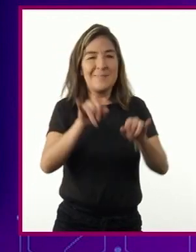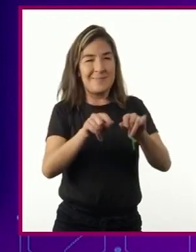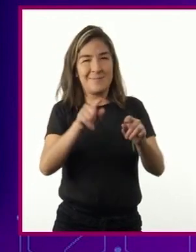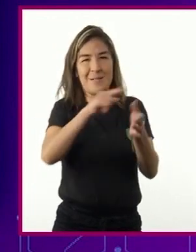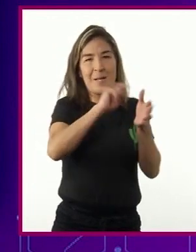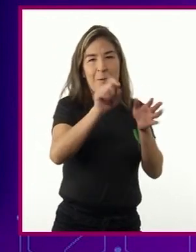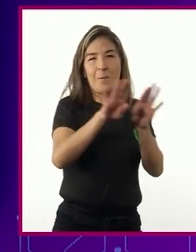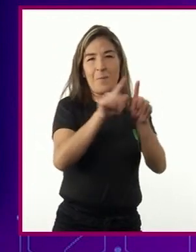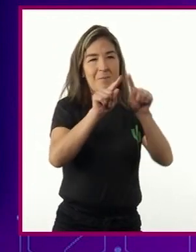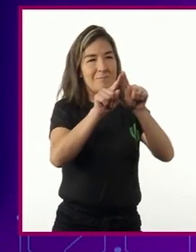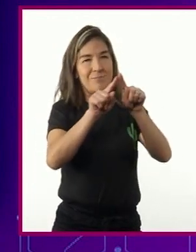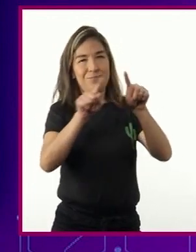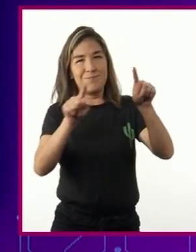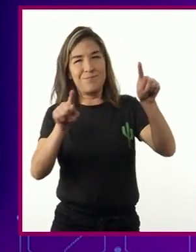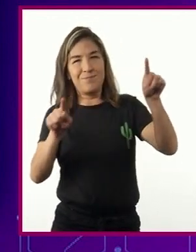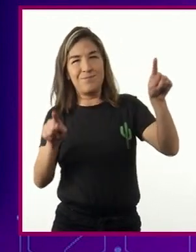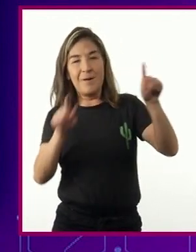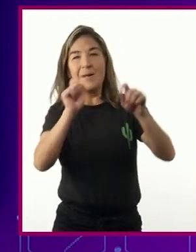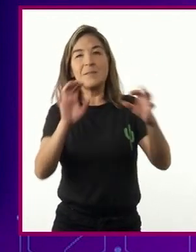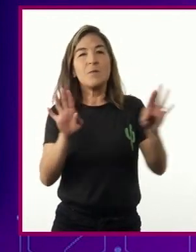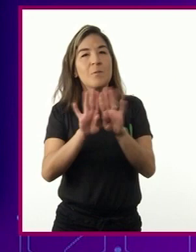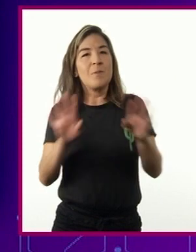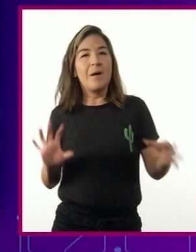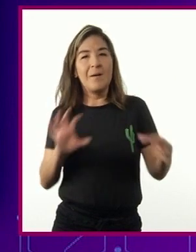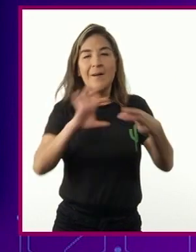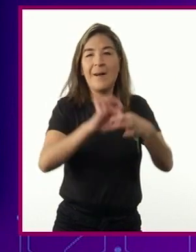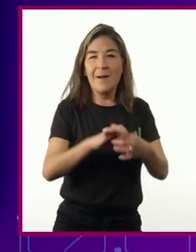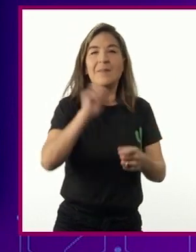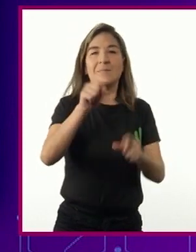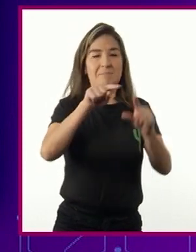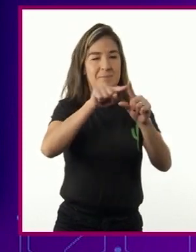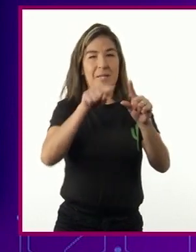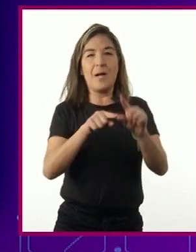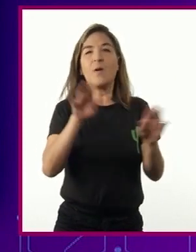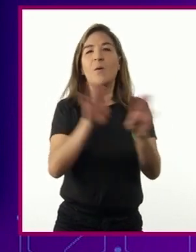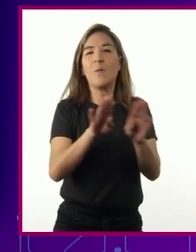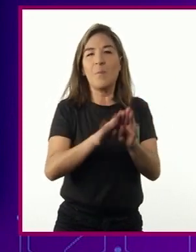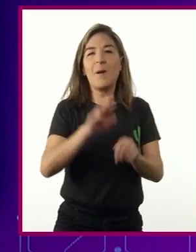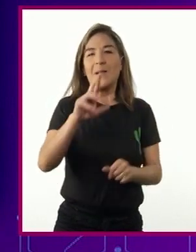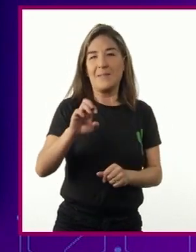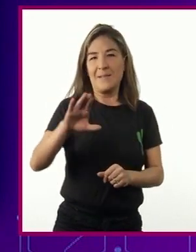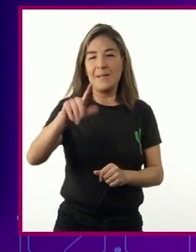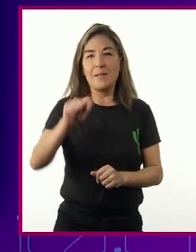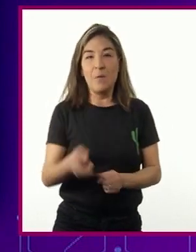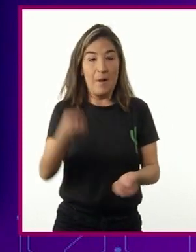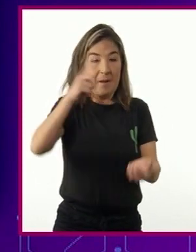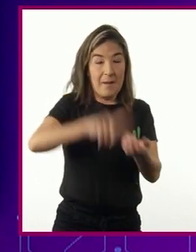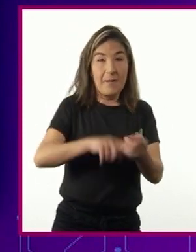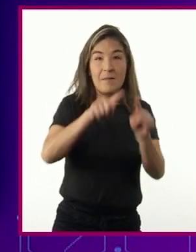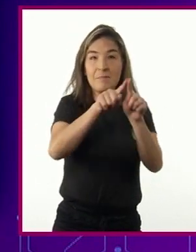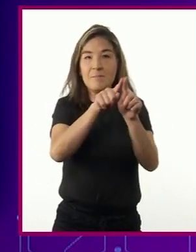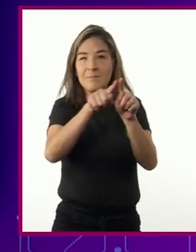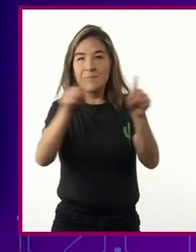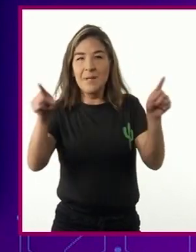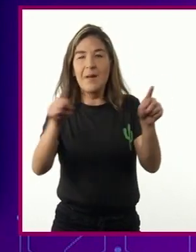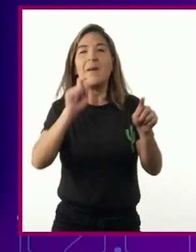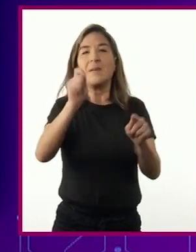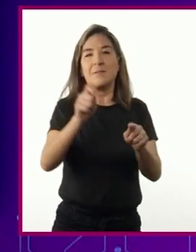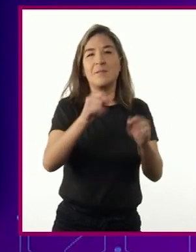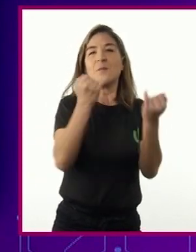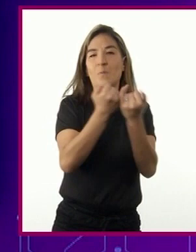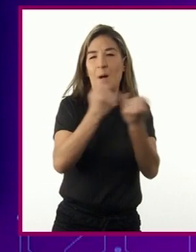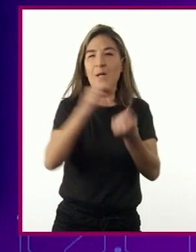Tierra con la Luna debía estar en un ángulo recto con la línea que iba de la Luna al